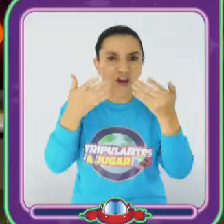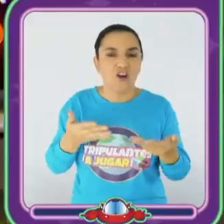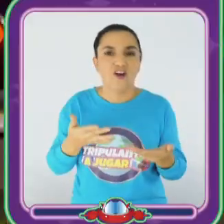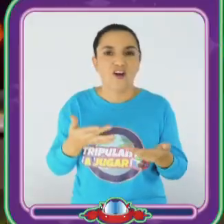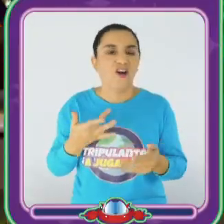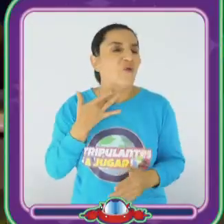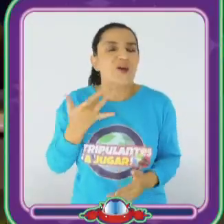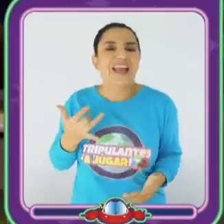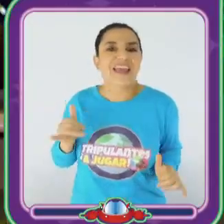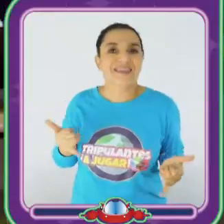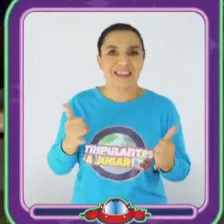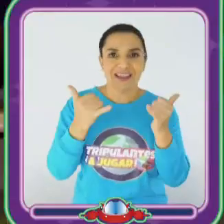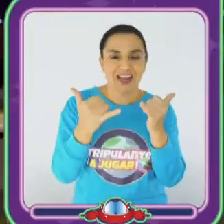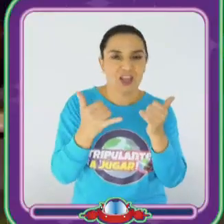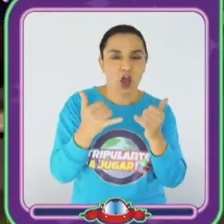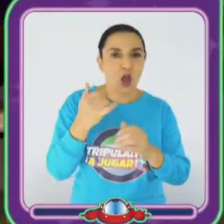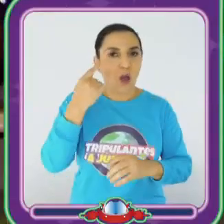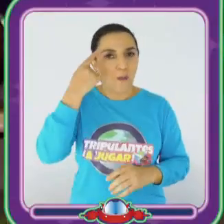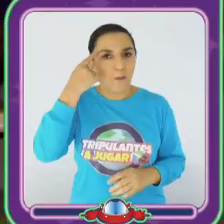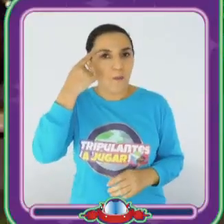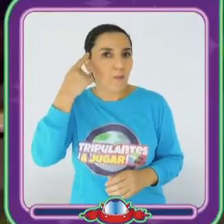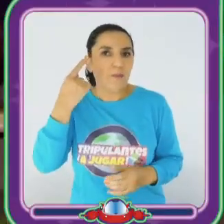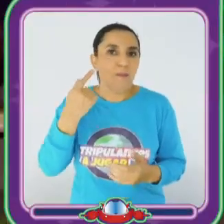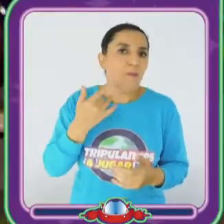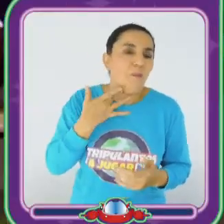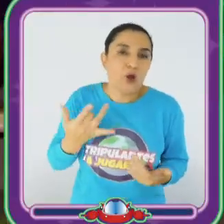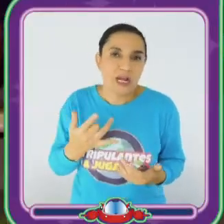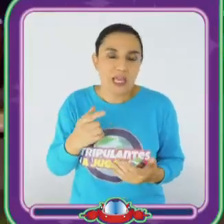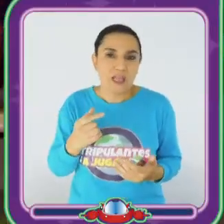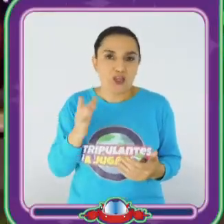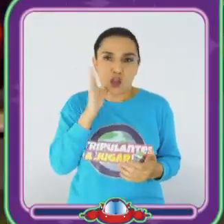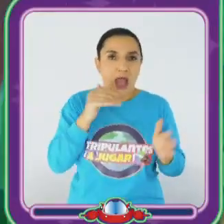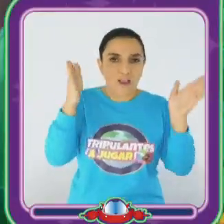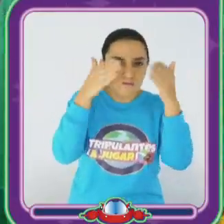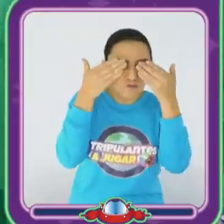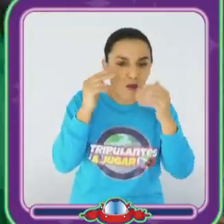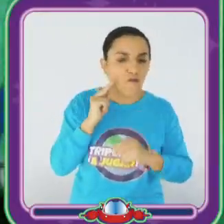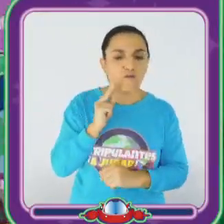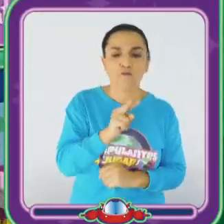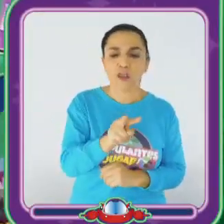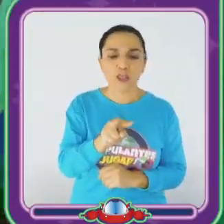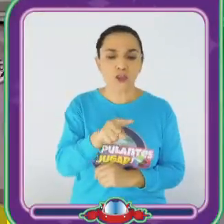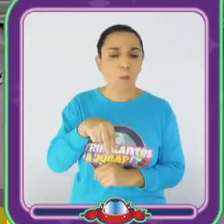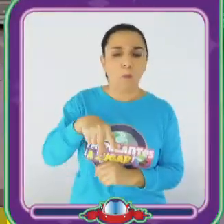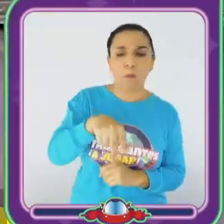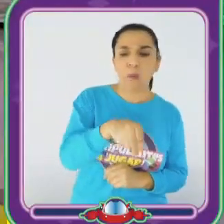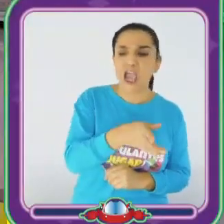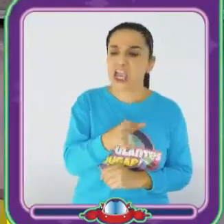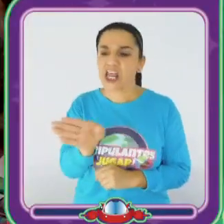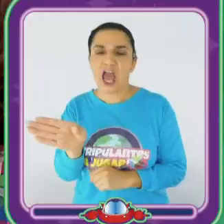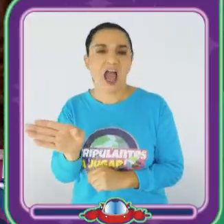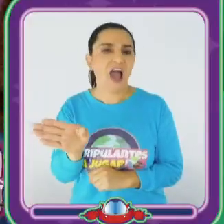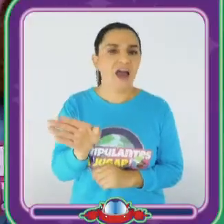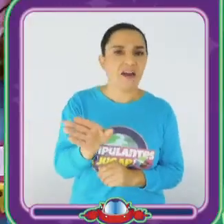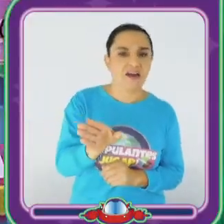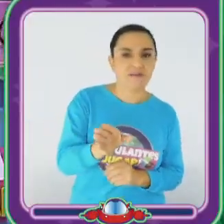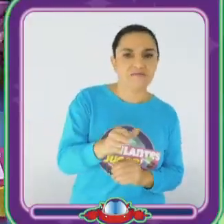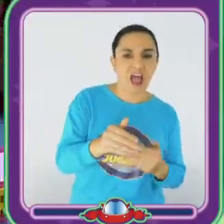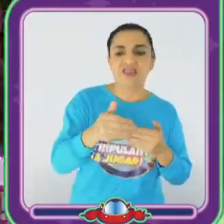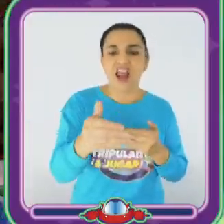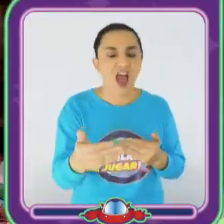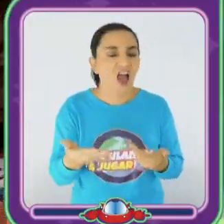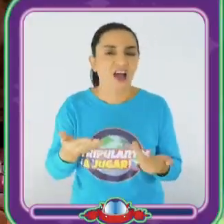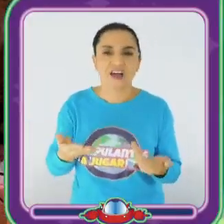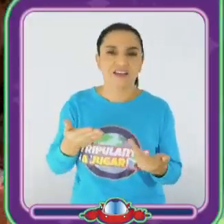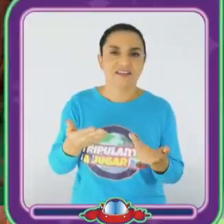vendados. Porque era entretenido, porque encuentro que si no hubiésemos estado con los ojos vendados, que hubiésemos visto dónde teníamos que girar, dónde teníamos que